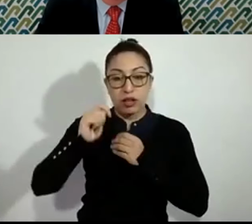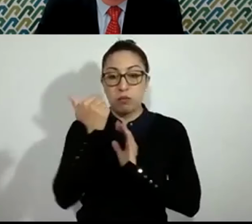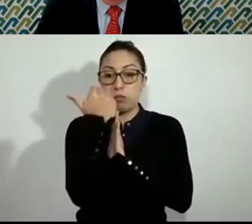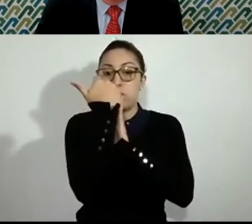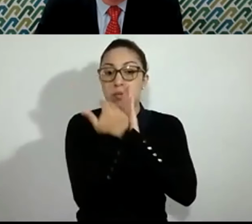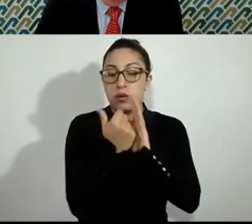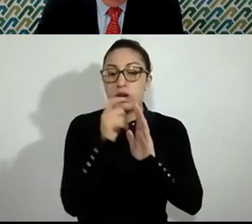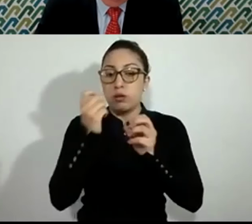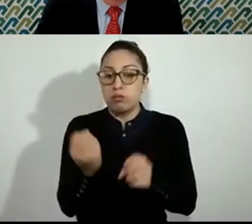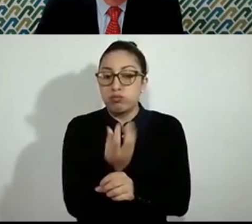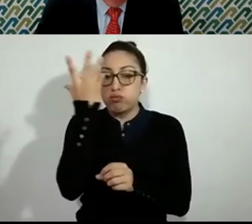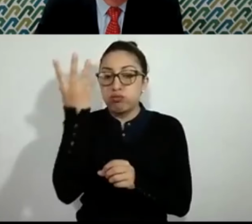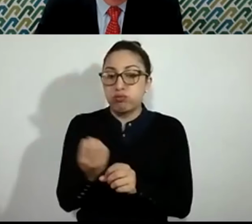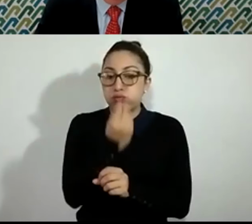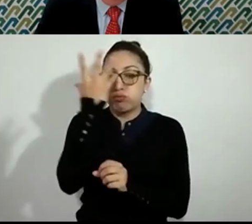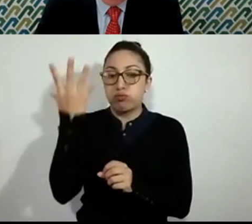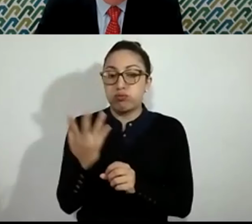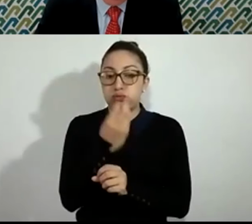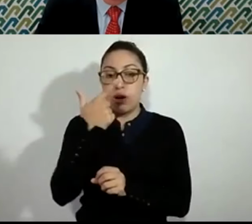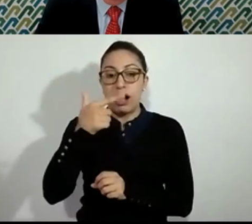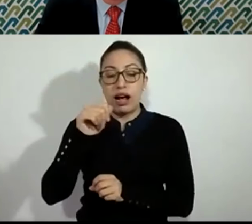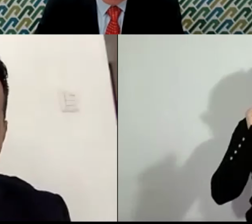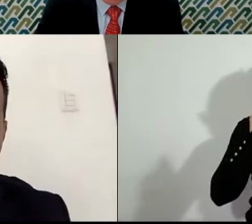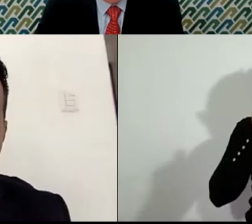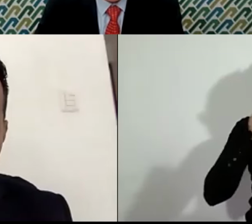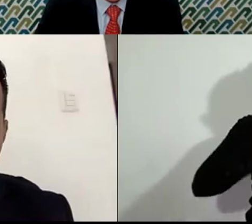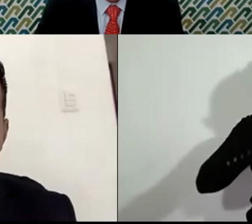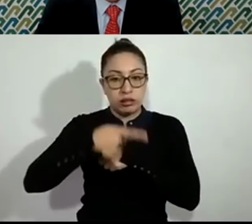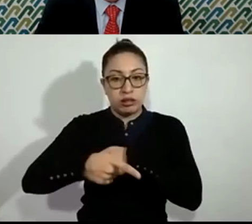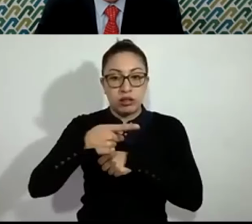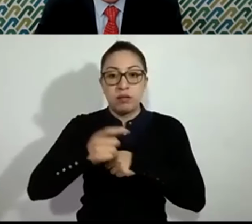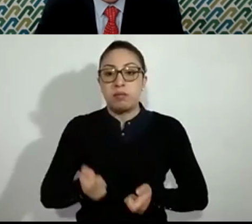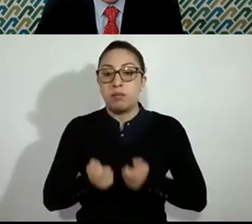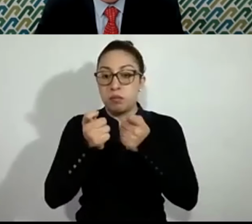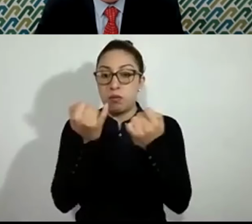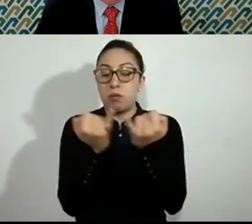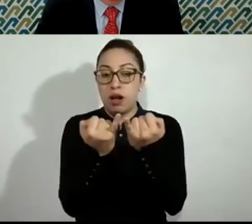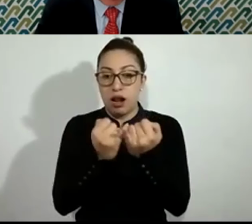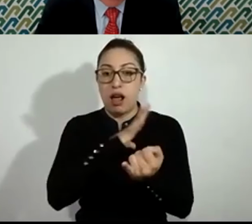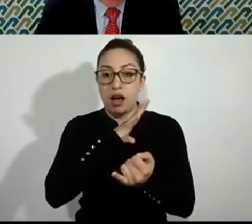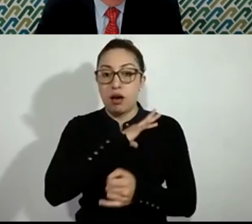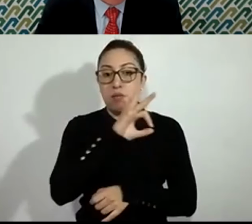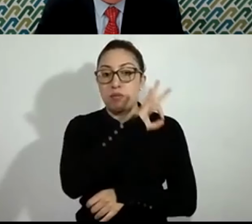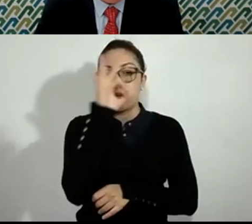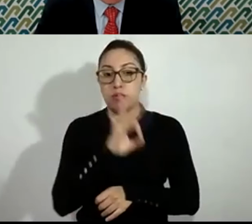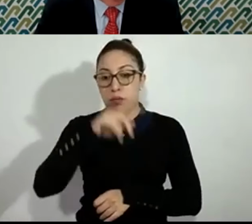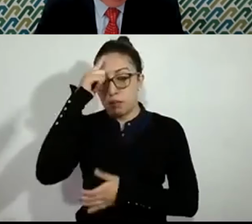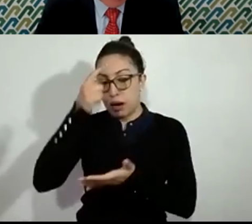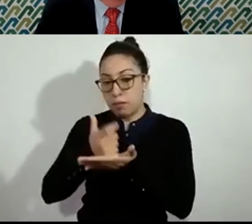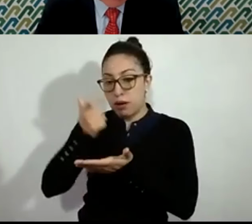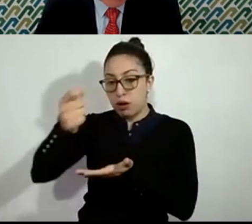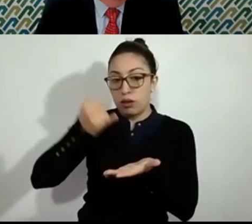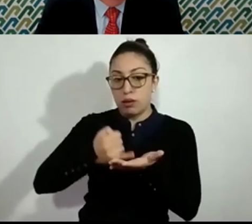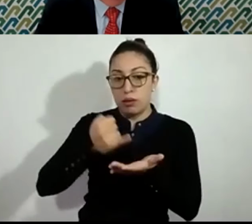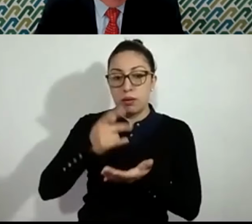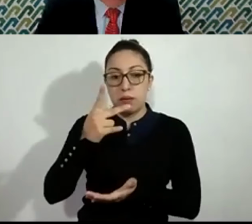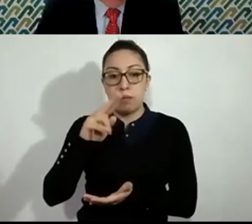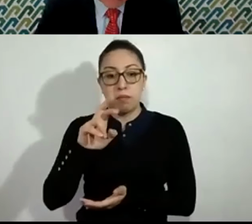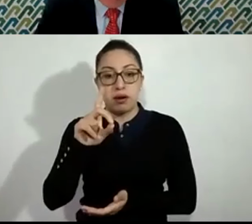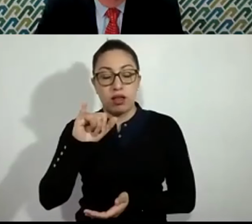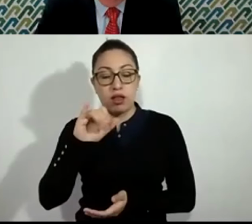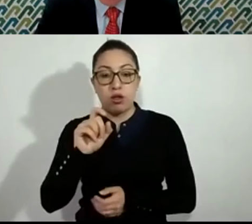contaminantes, cuentan con beneficios en materia de reducción del impuesto predial en porcentajes que